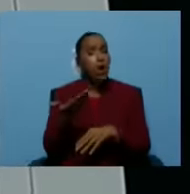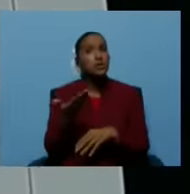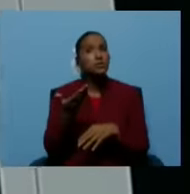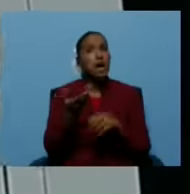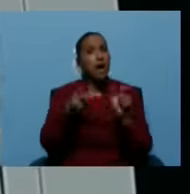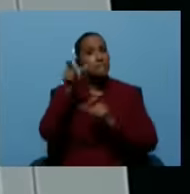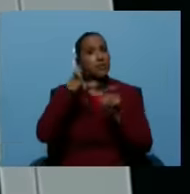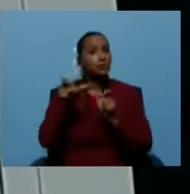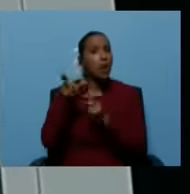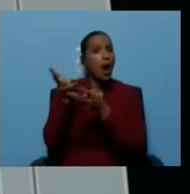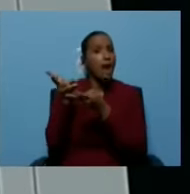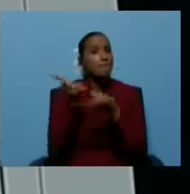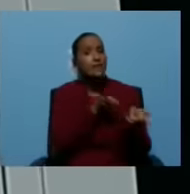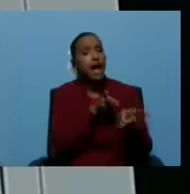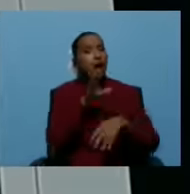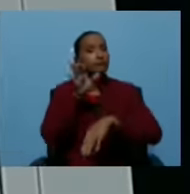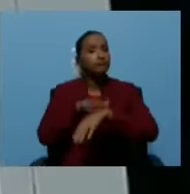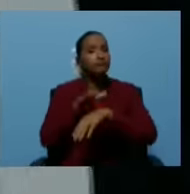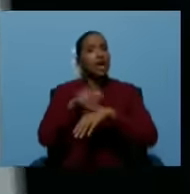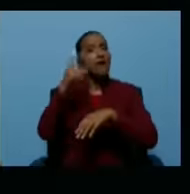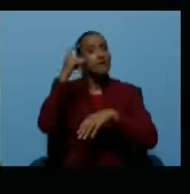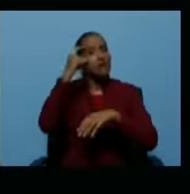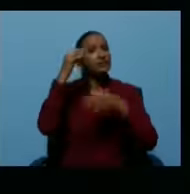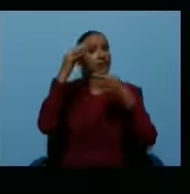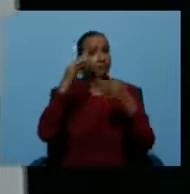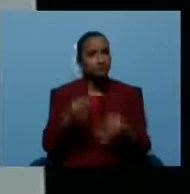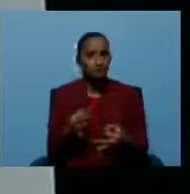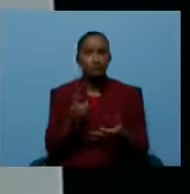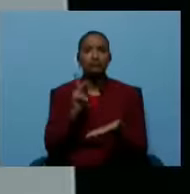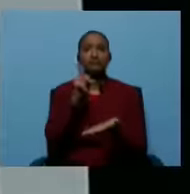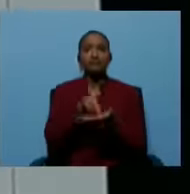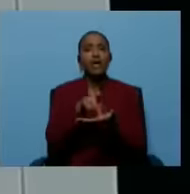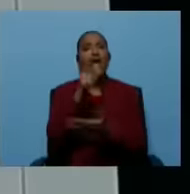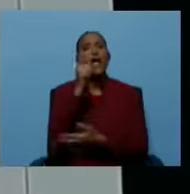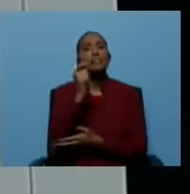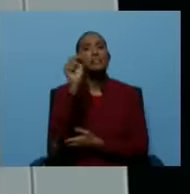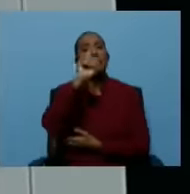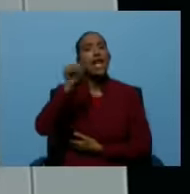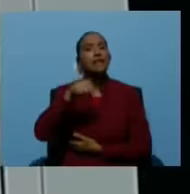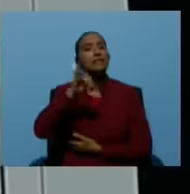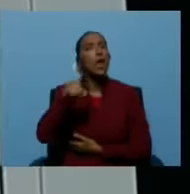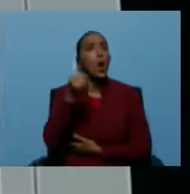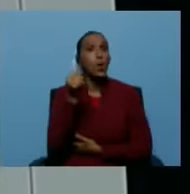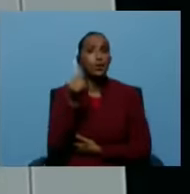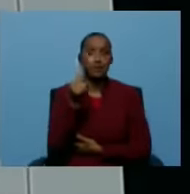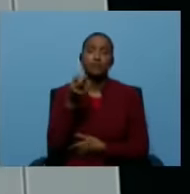muchos dicen que no tenían testigos. Y aquí están, sin datos de testigos.